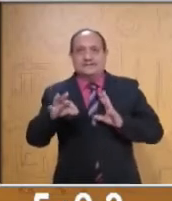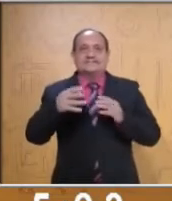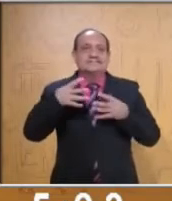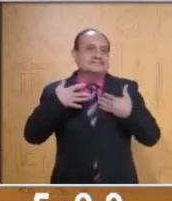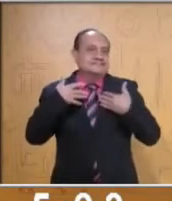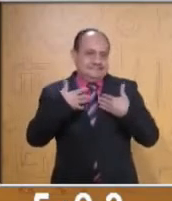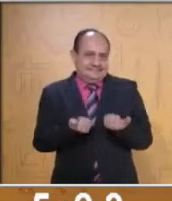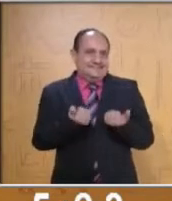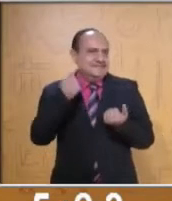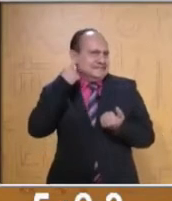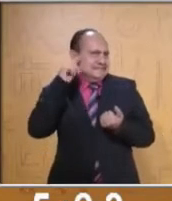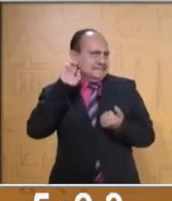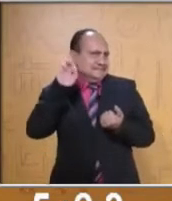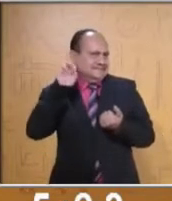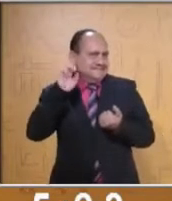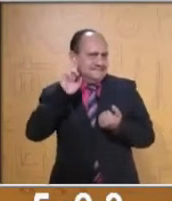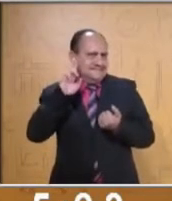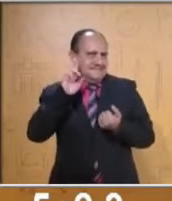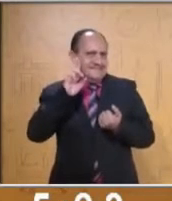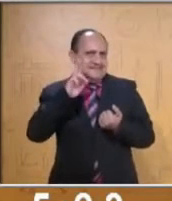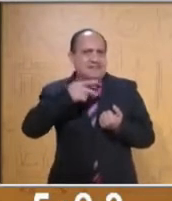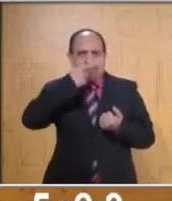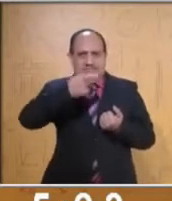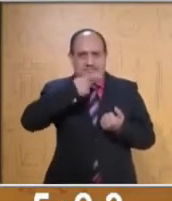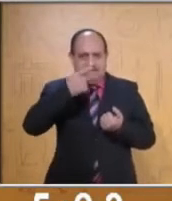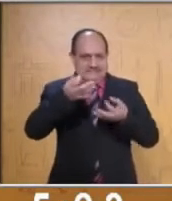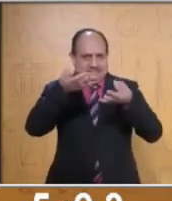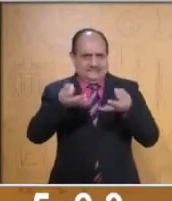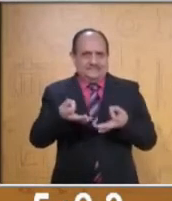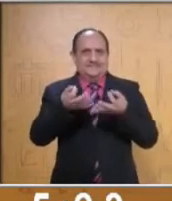entender con una mejor manera.